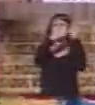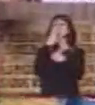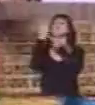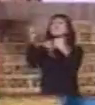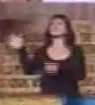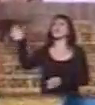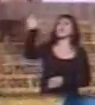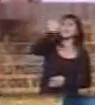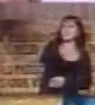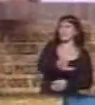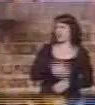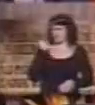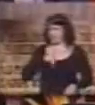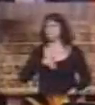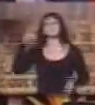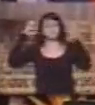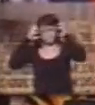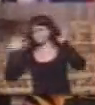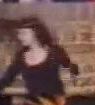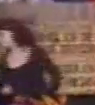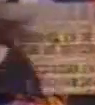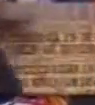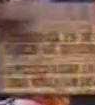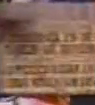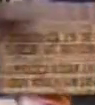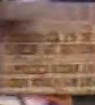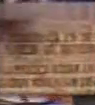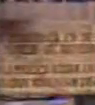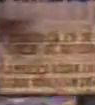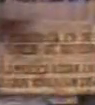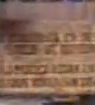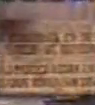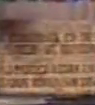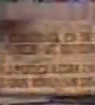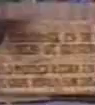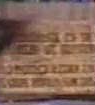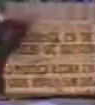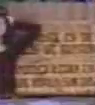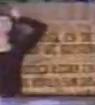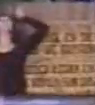Euribor.